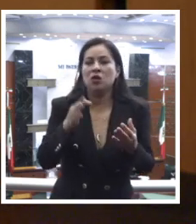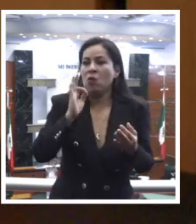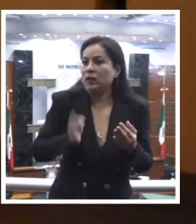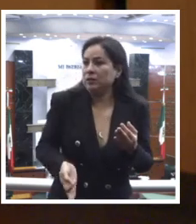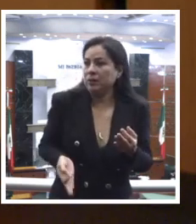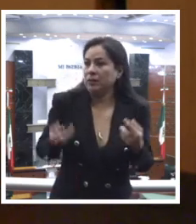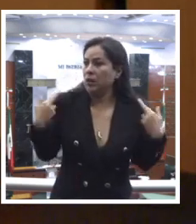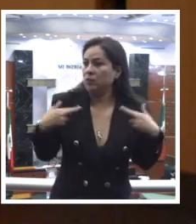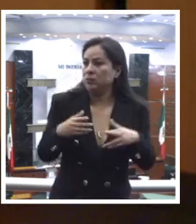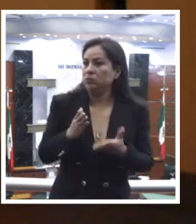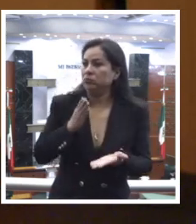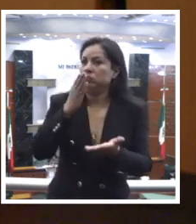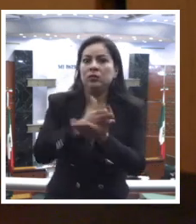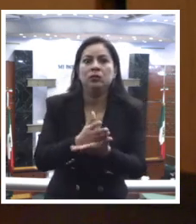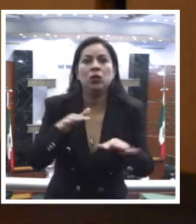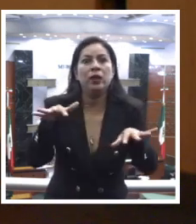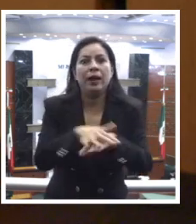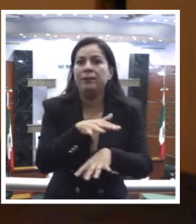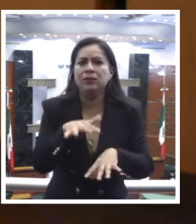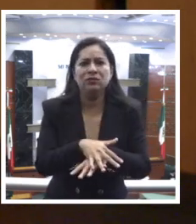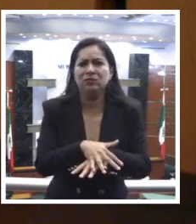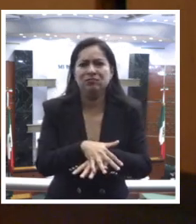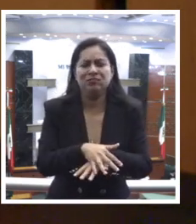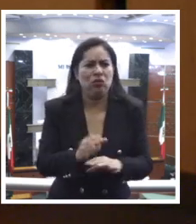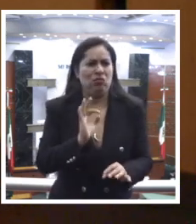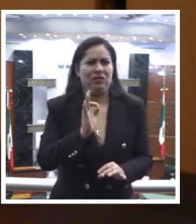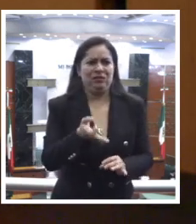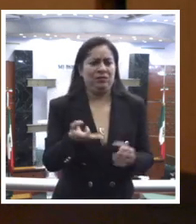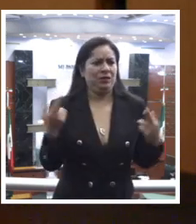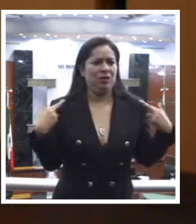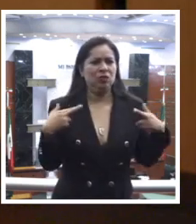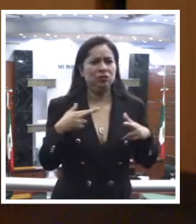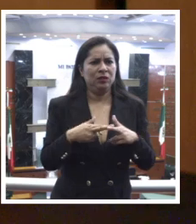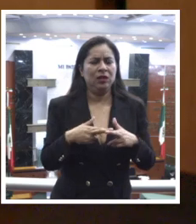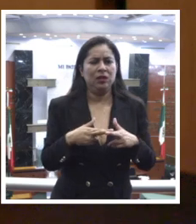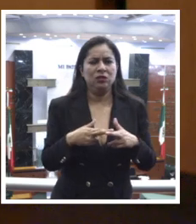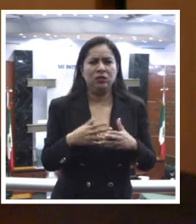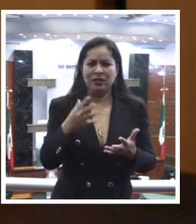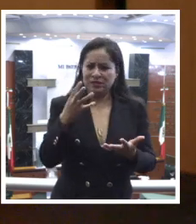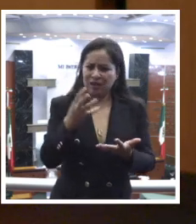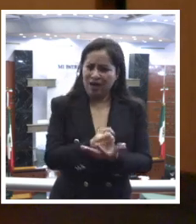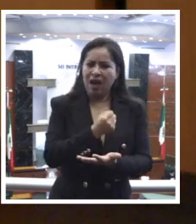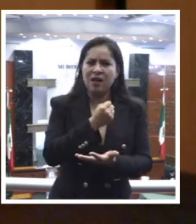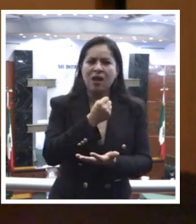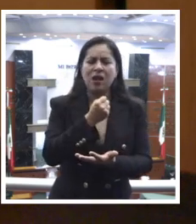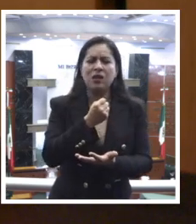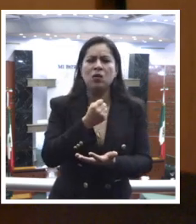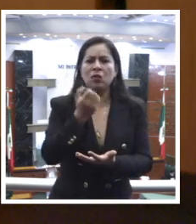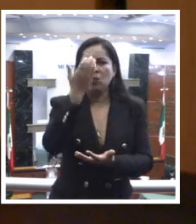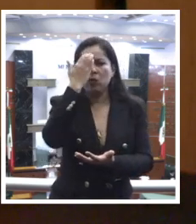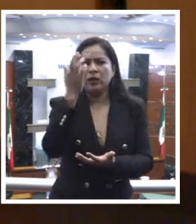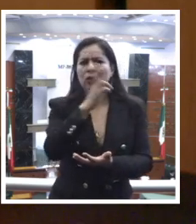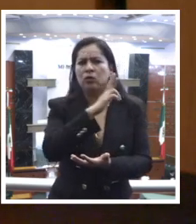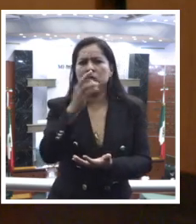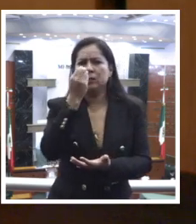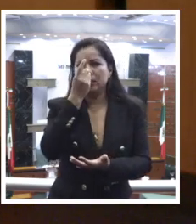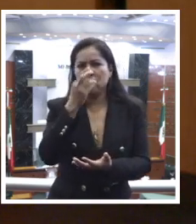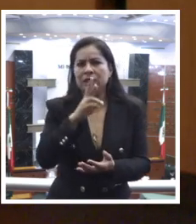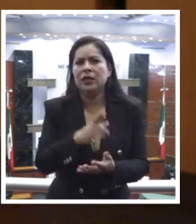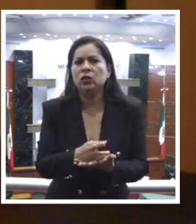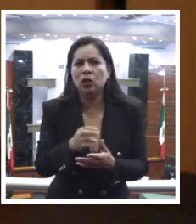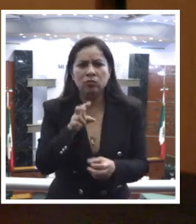los maestros que llegan por cambios o no aceptan a los maestros que se ganan un reconocimiento de